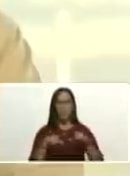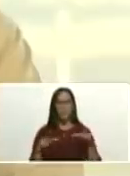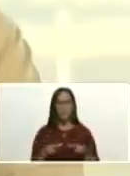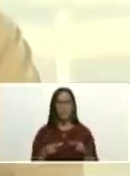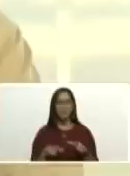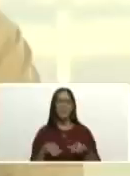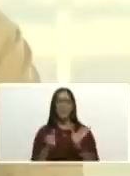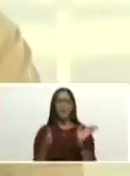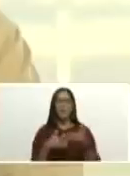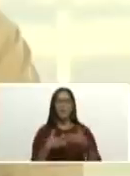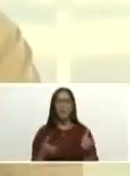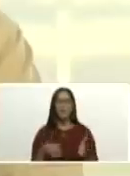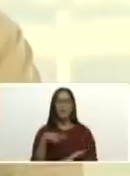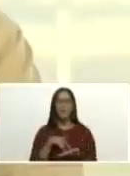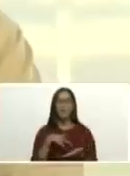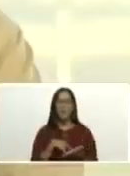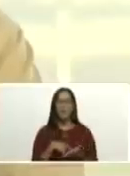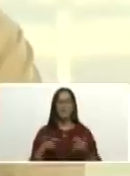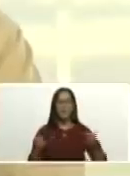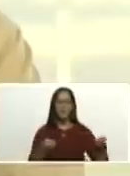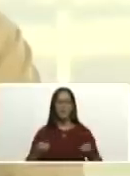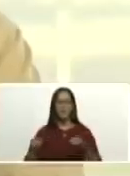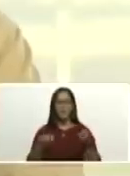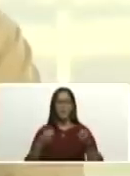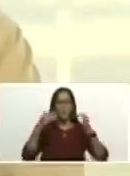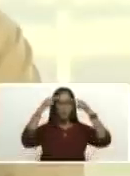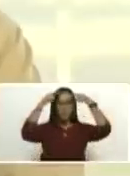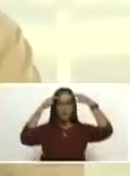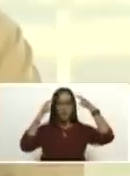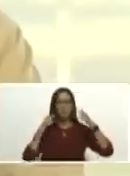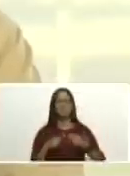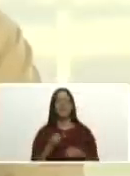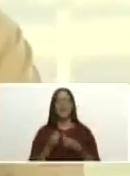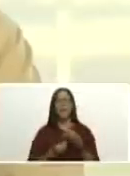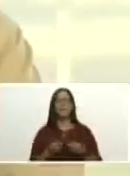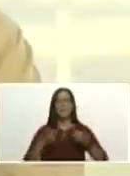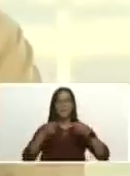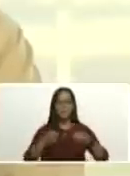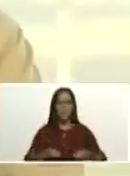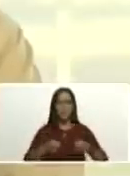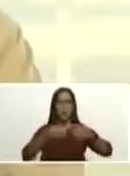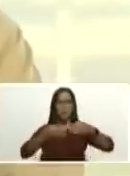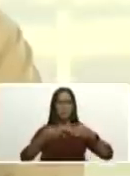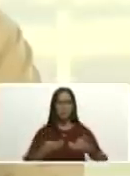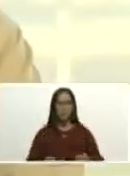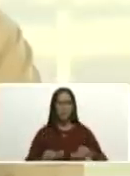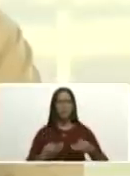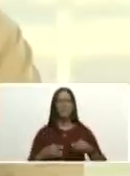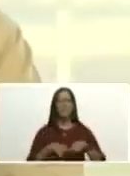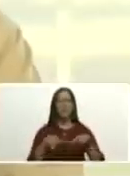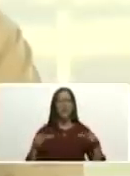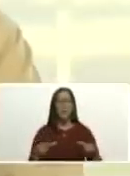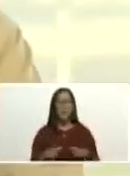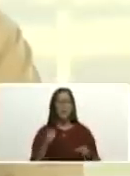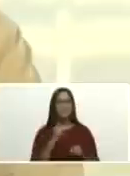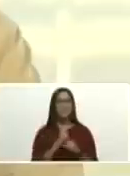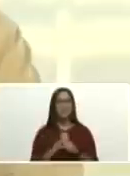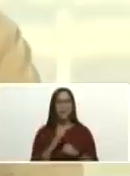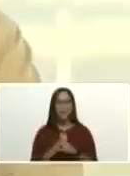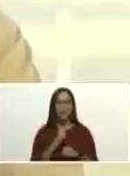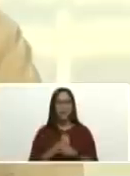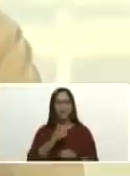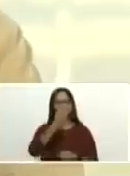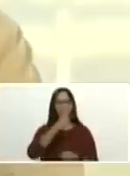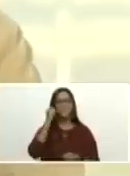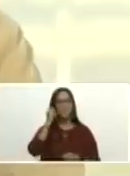Carabobo de la faja petrolífera del Orinoco Hugo Chávez, hace entrega oficial de estos espacios a los trabajadores y